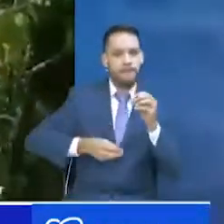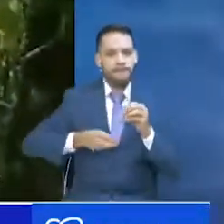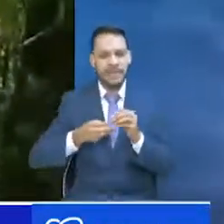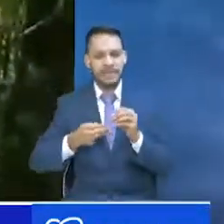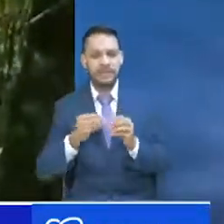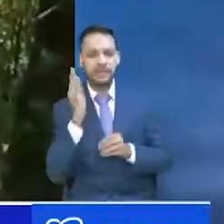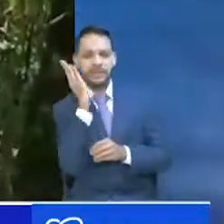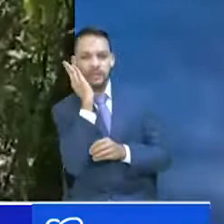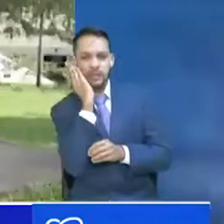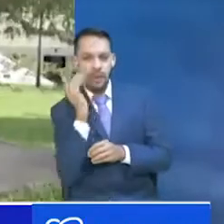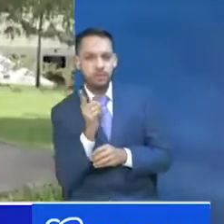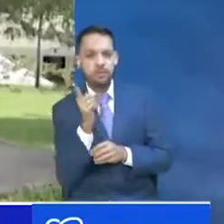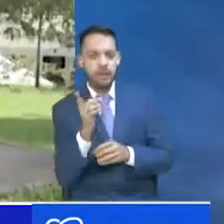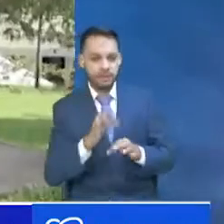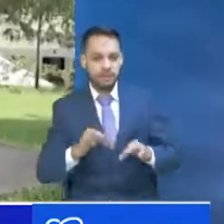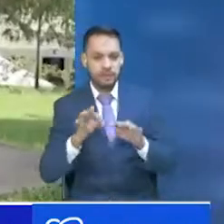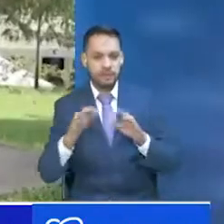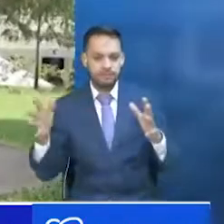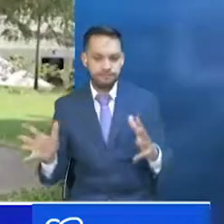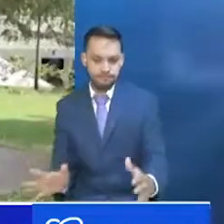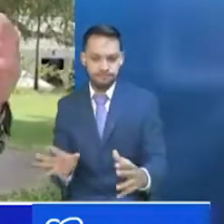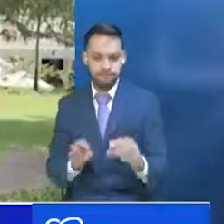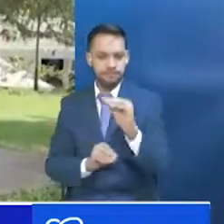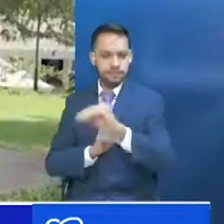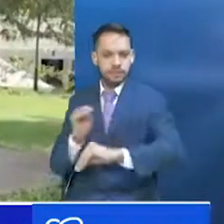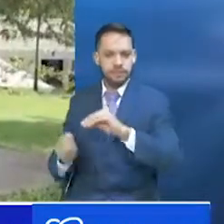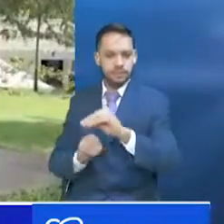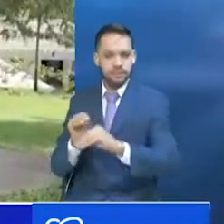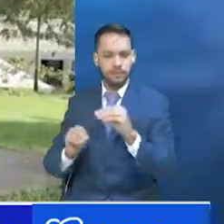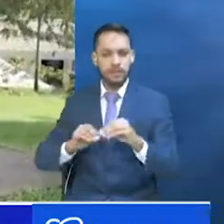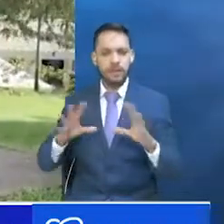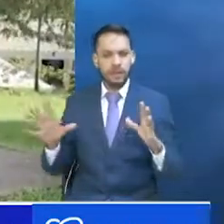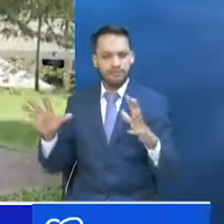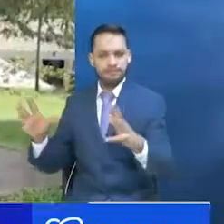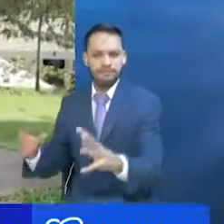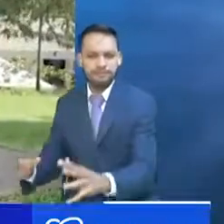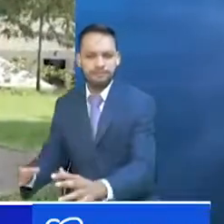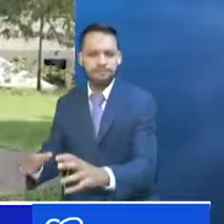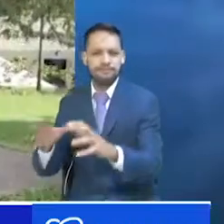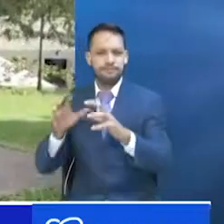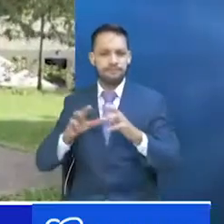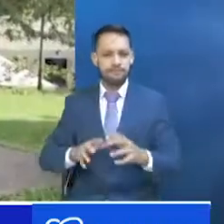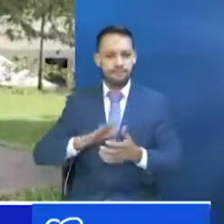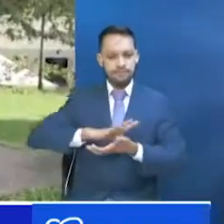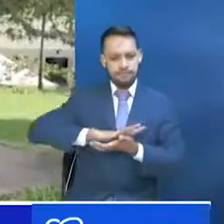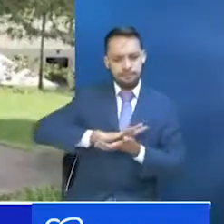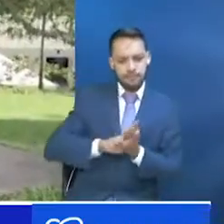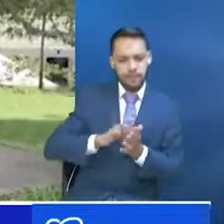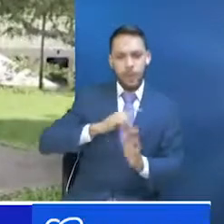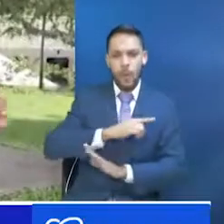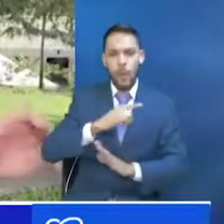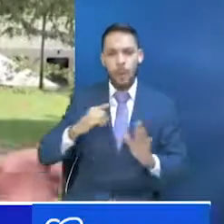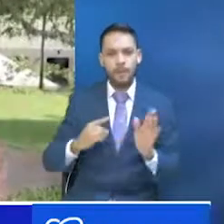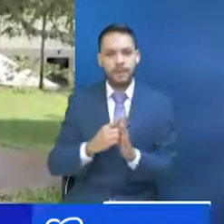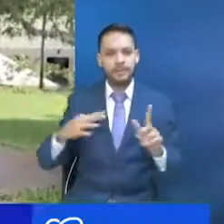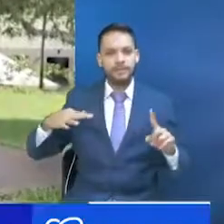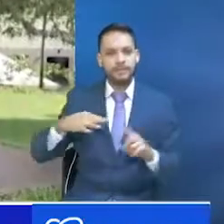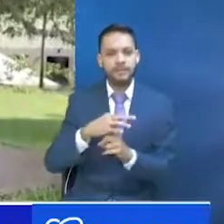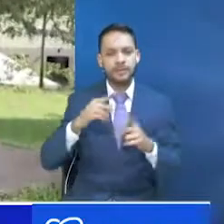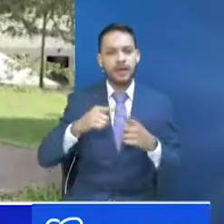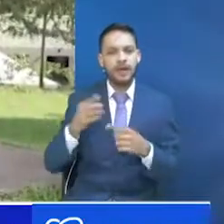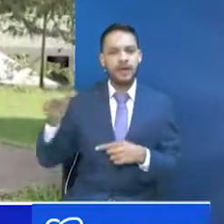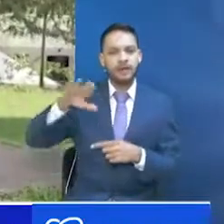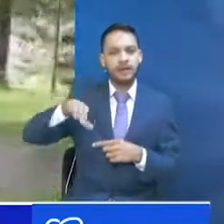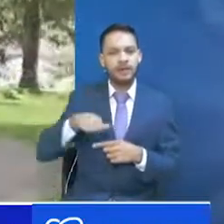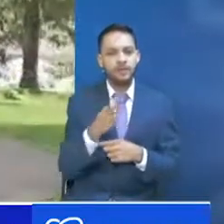teléfonos de manos libres asimismo que afectará la infraestructura económica de los cuatro departamentos antioquia chocó risaralda